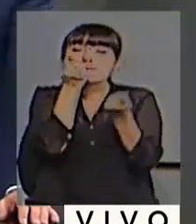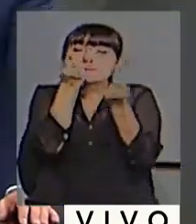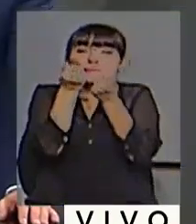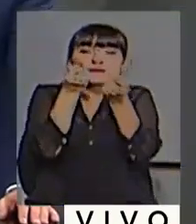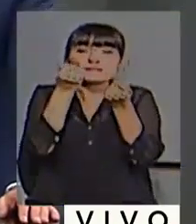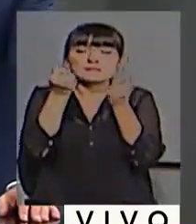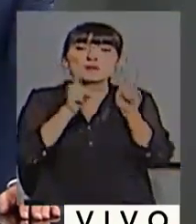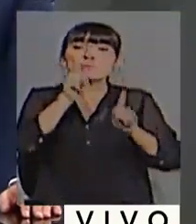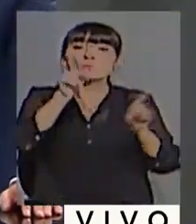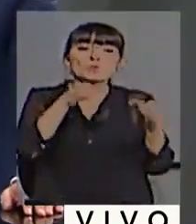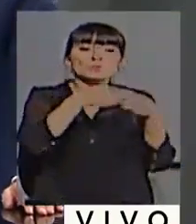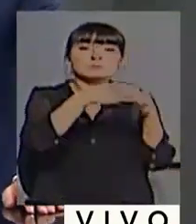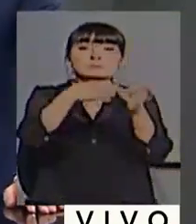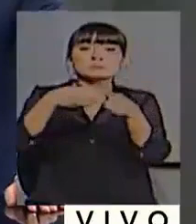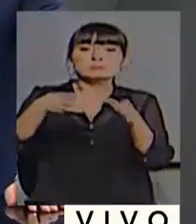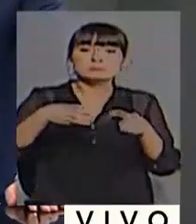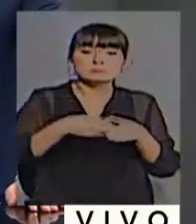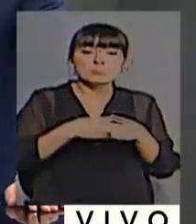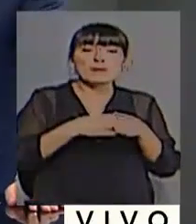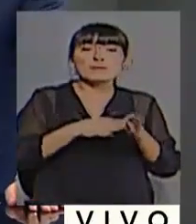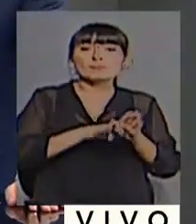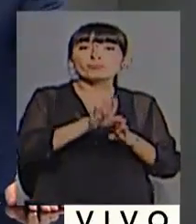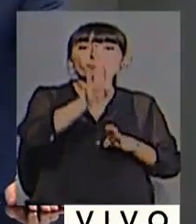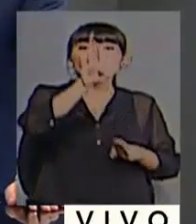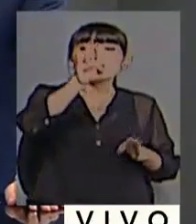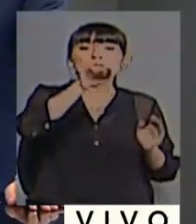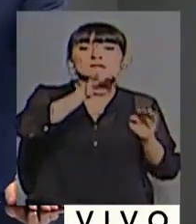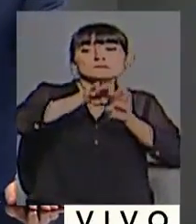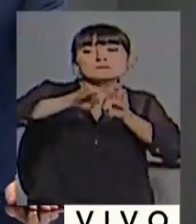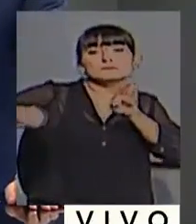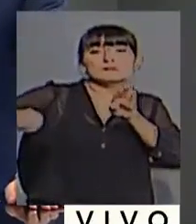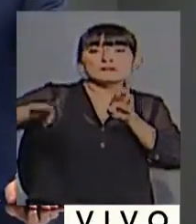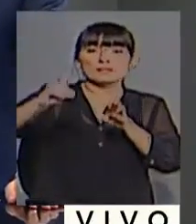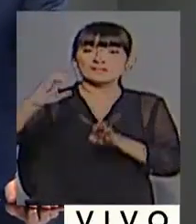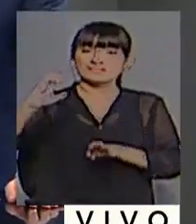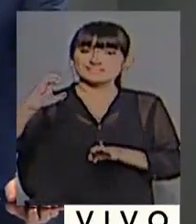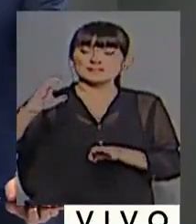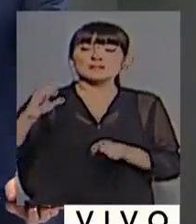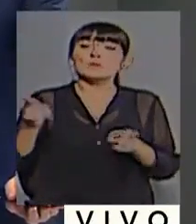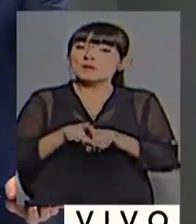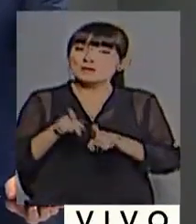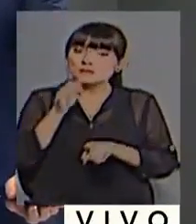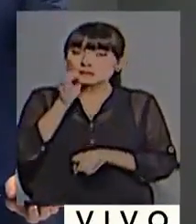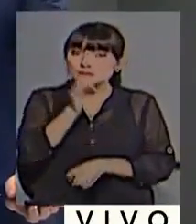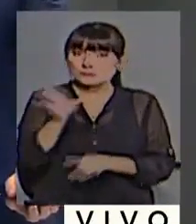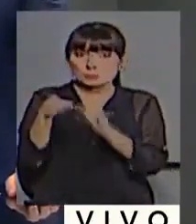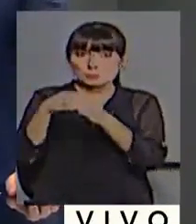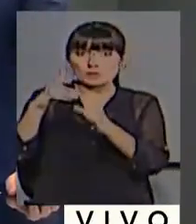más progresistas hacia la DC. Entonces la DC sabe que en el fondo si presenta un candidato a una primaria tiene que